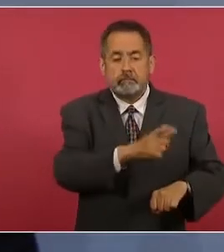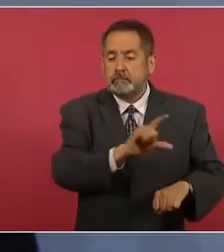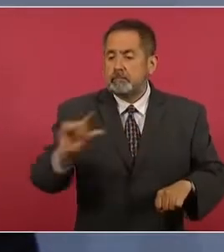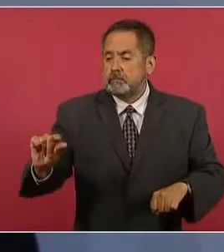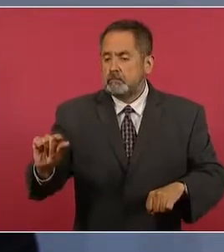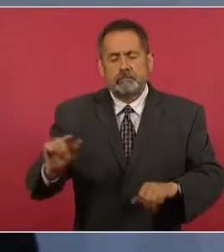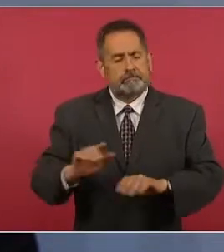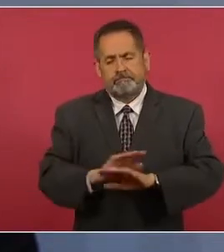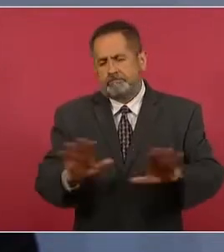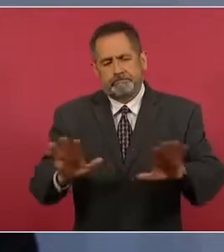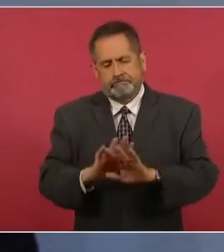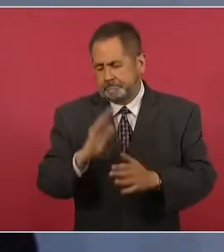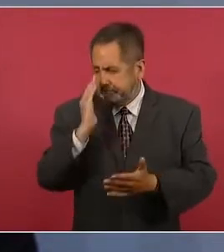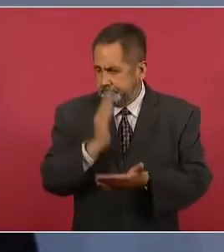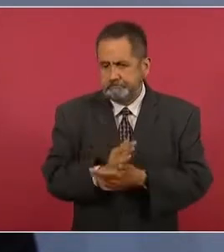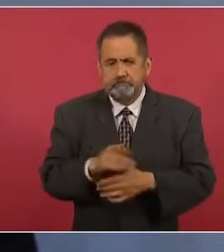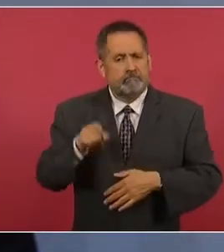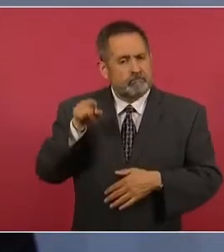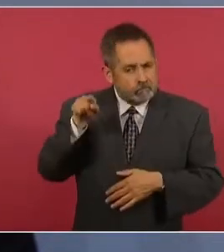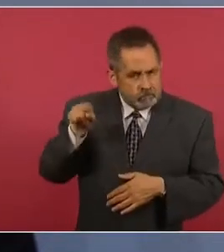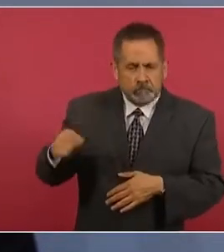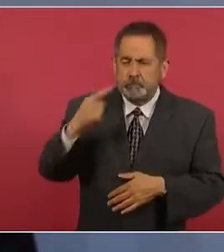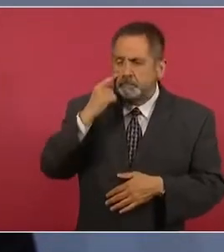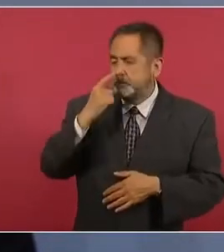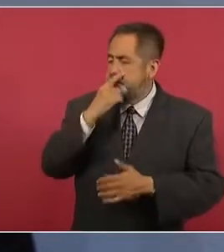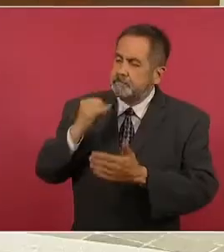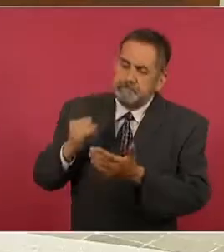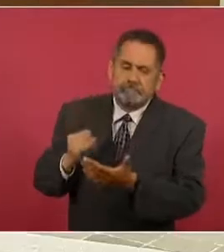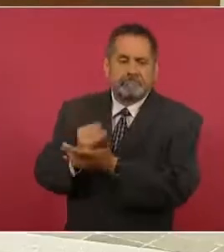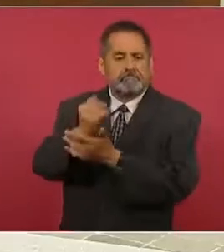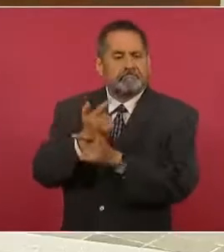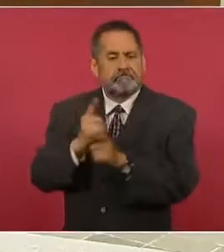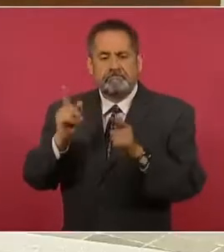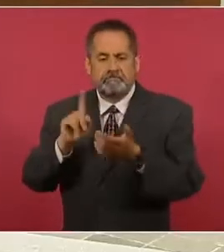trabajadores los que decidan libremente.